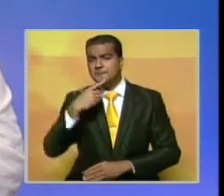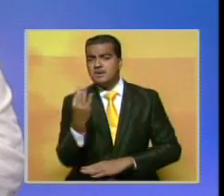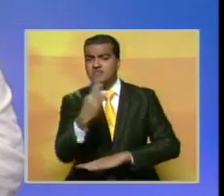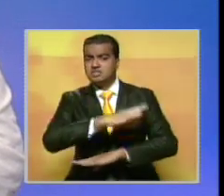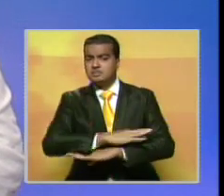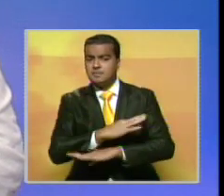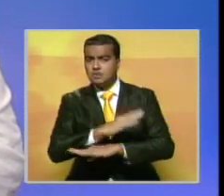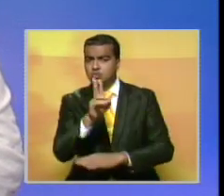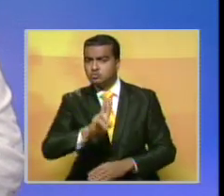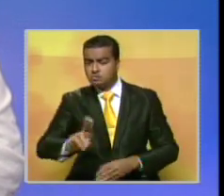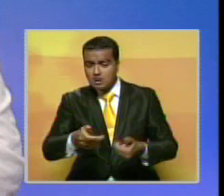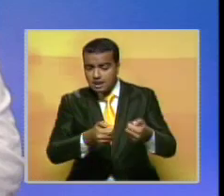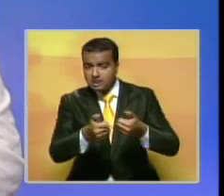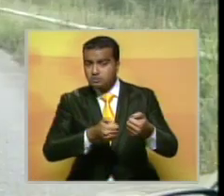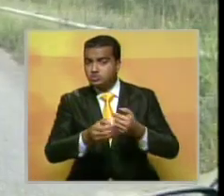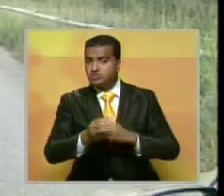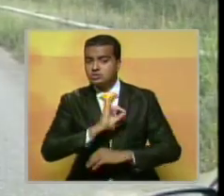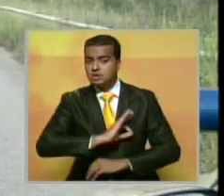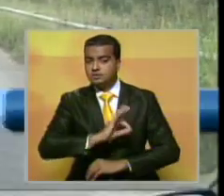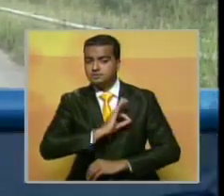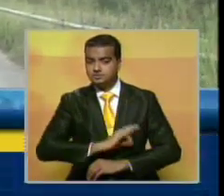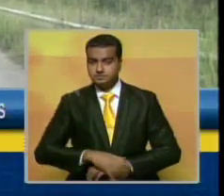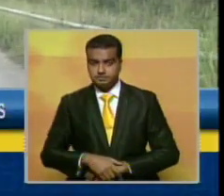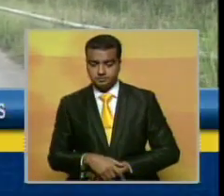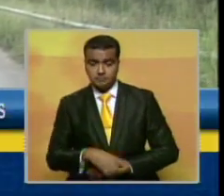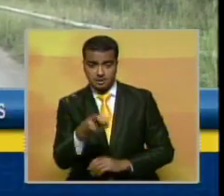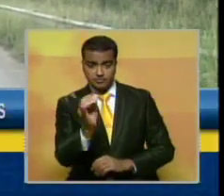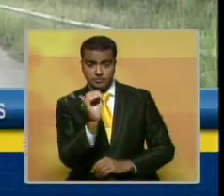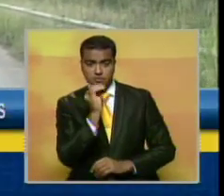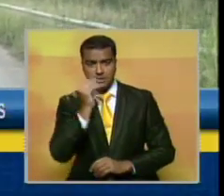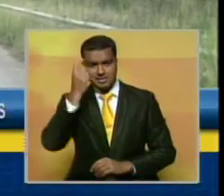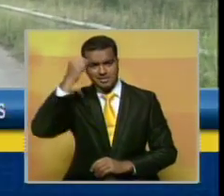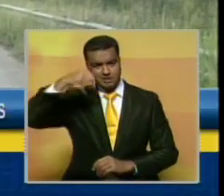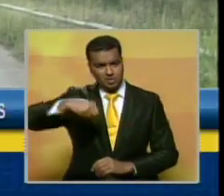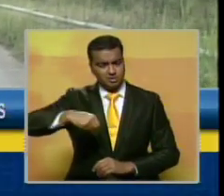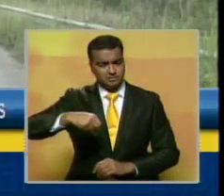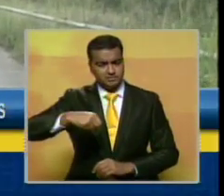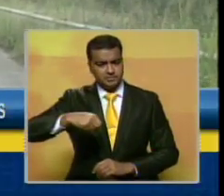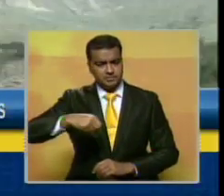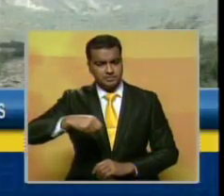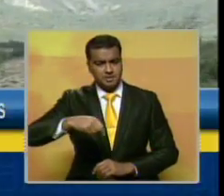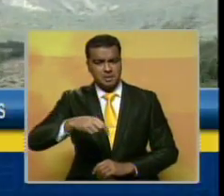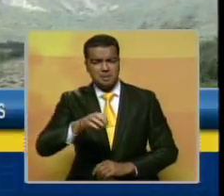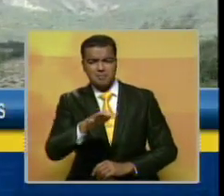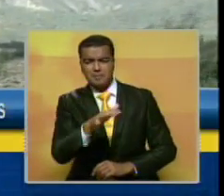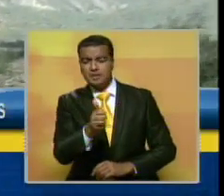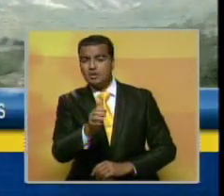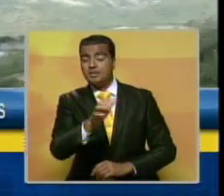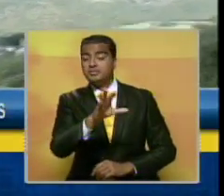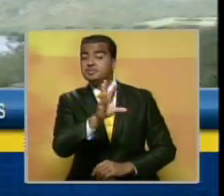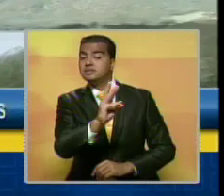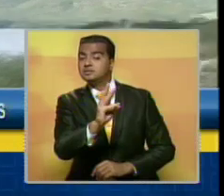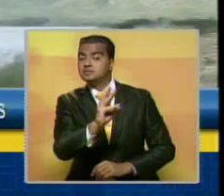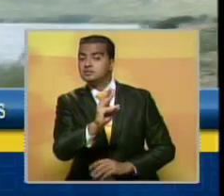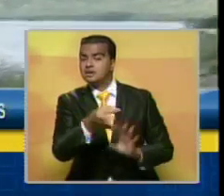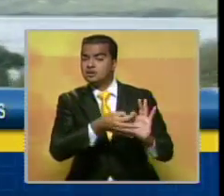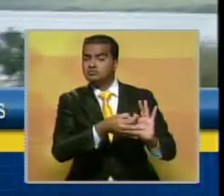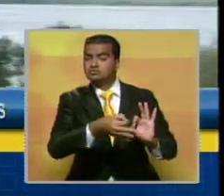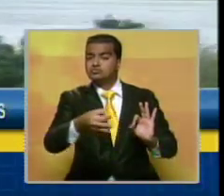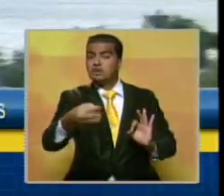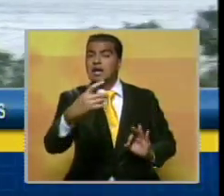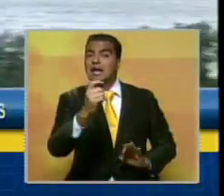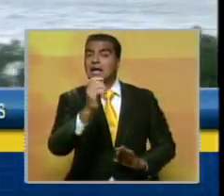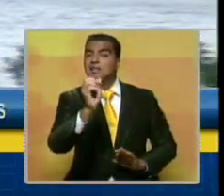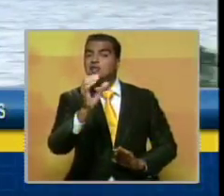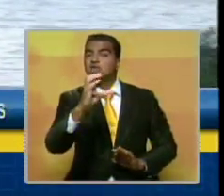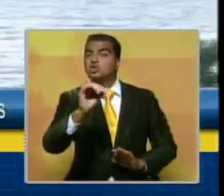reportes de usuarios de las redes sociales. Funvisis informó que hoy, a 16 kilómetros al sureste del Tocuyo, se produjo un